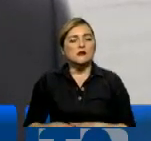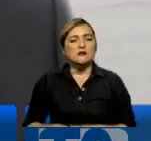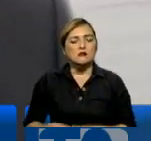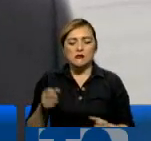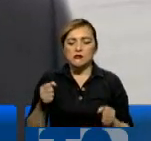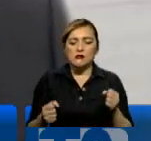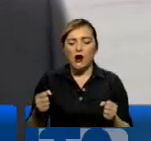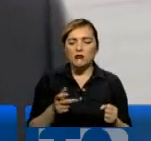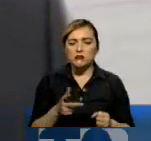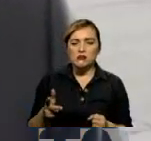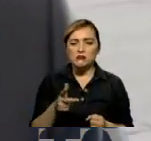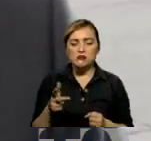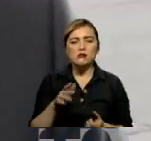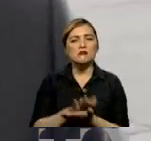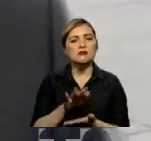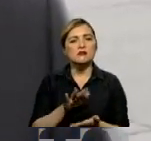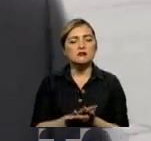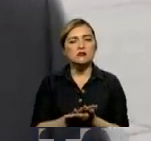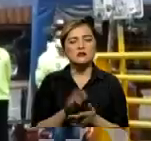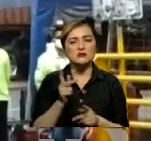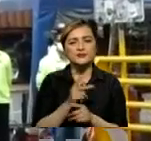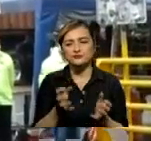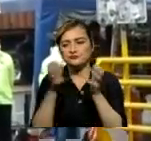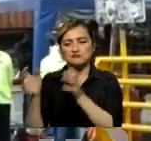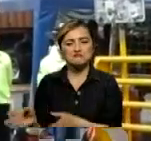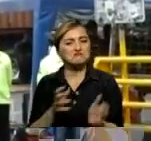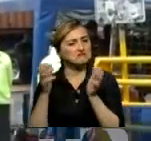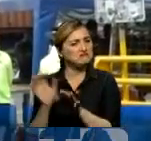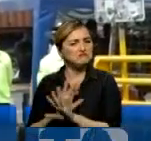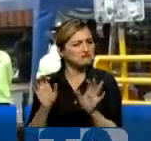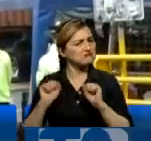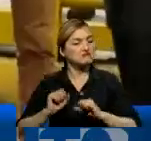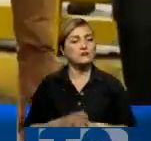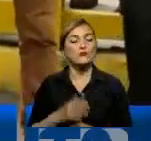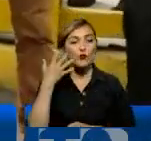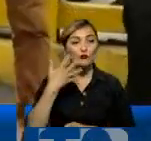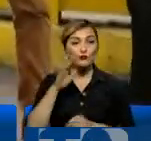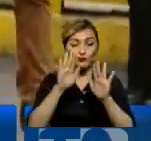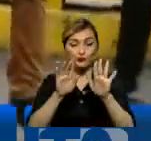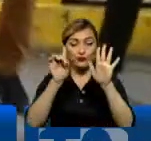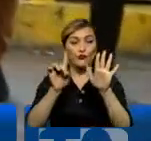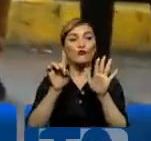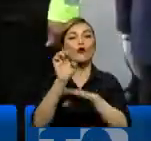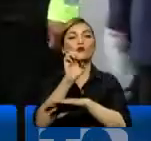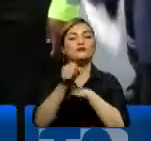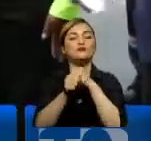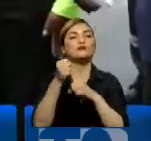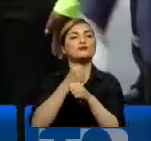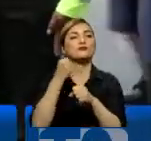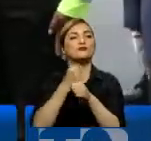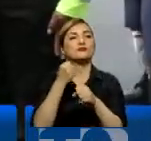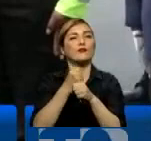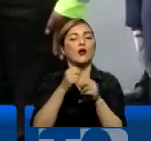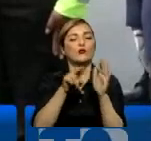puede tranquilamente pasar a descargar a destino. Piden también que a partir del 16 de enero se trabaje en protocolos de